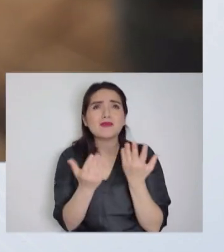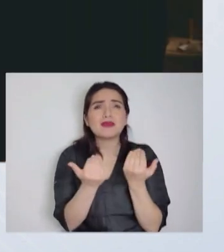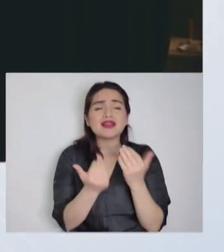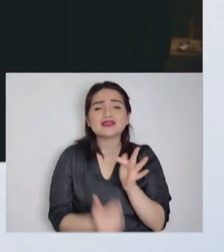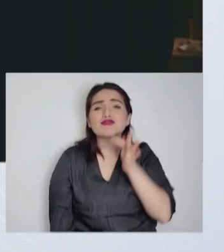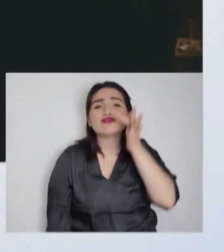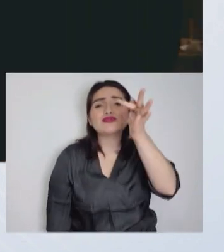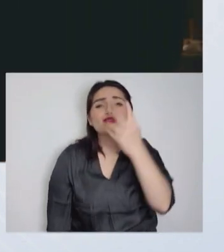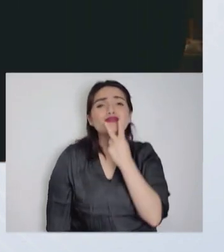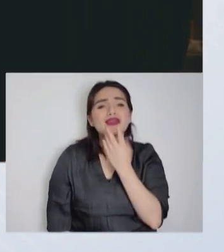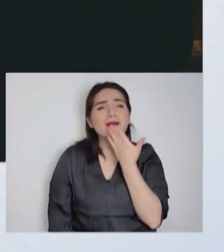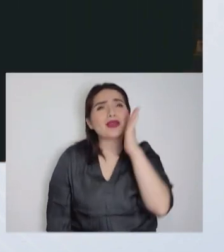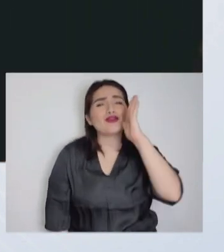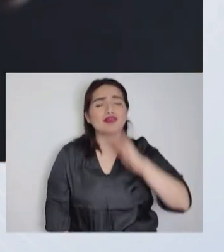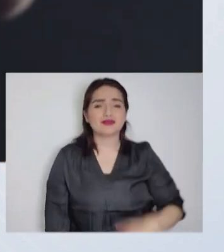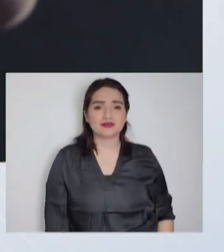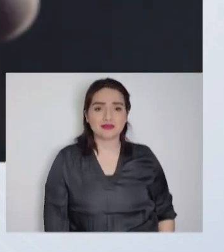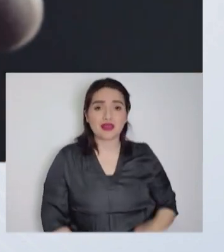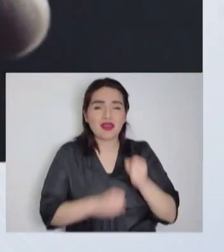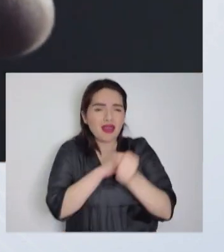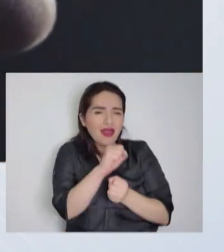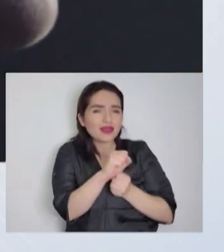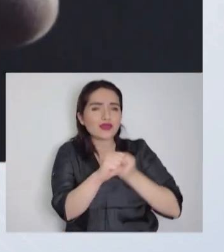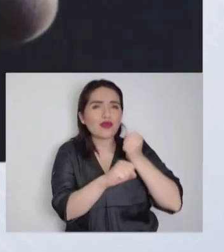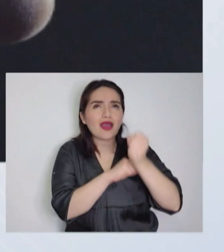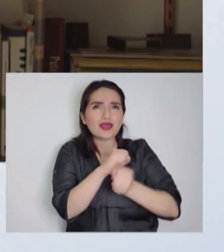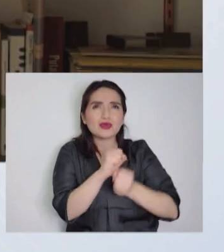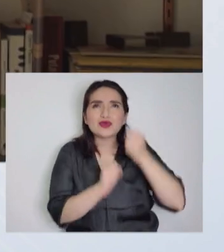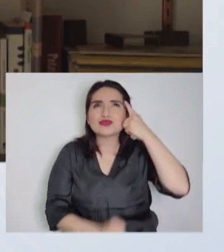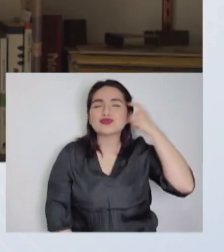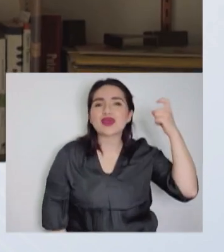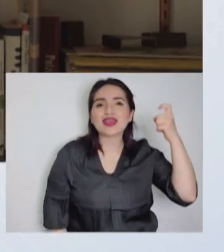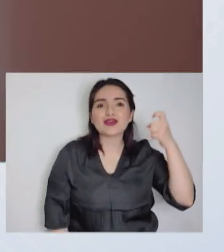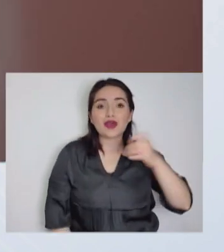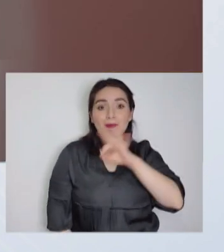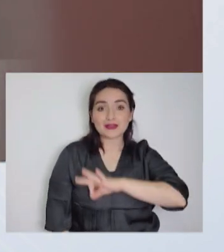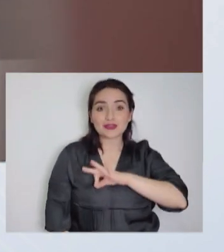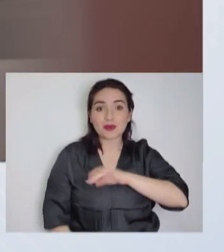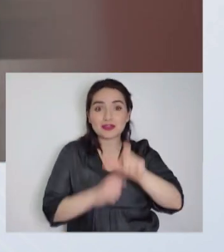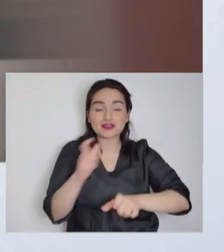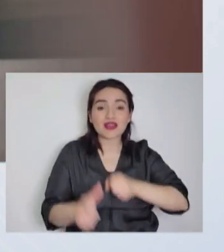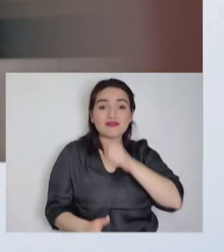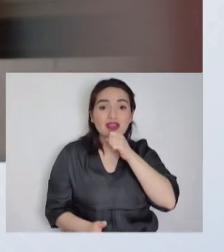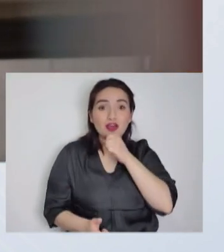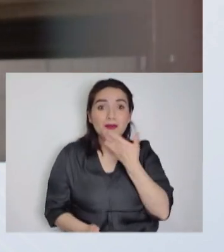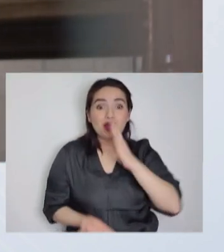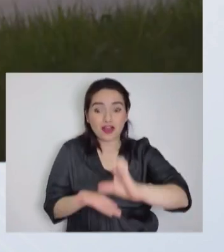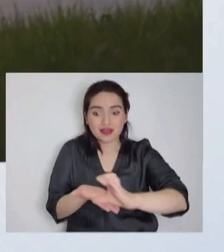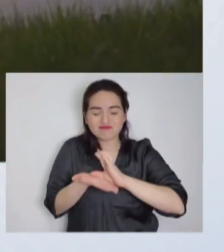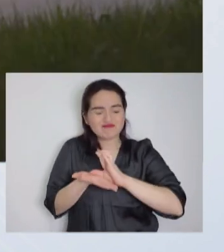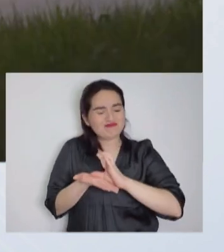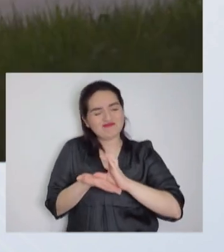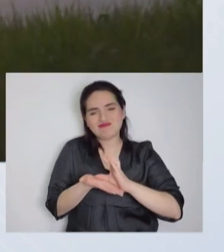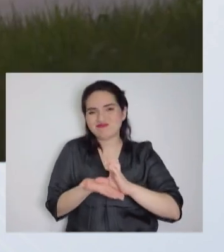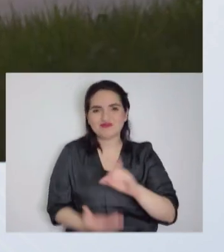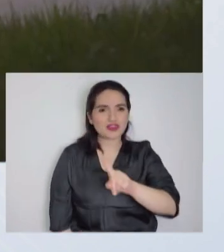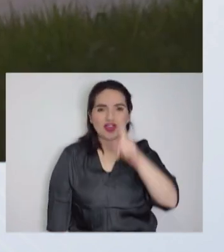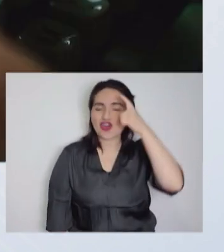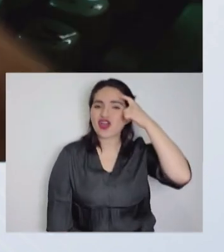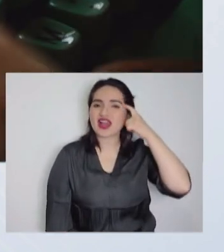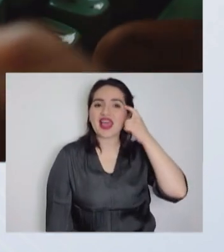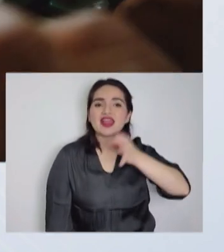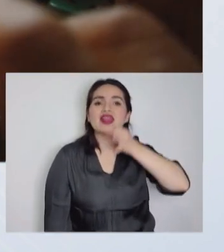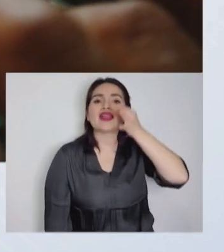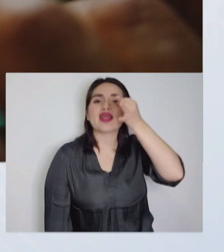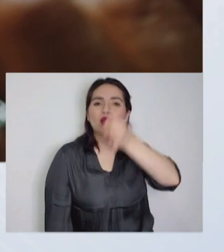trabajando para alimentar la esperanza de algún día vivir mejor. Hace años dejaste de ilusionarte con que la pensión de tus viejos